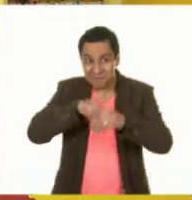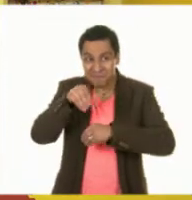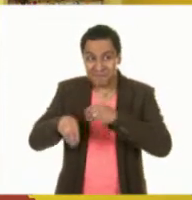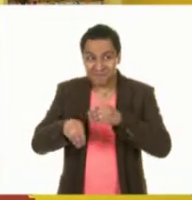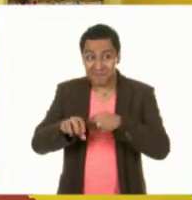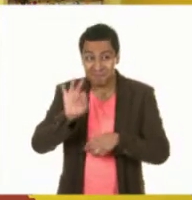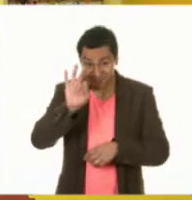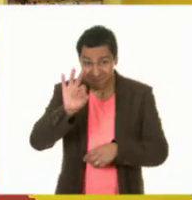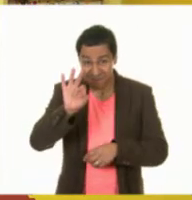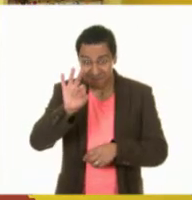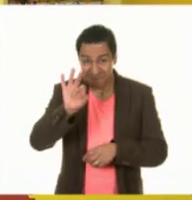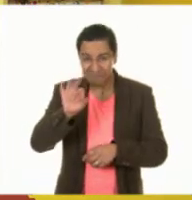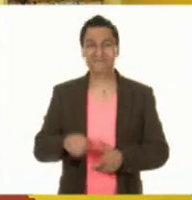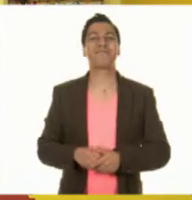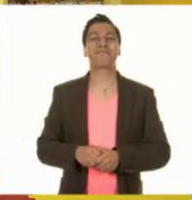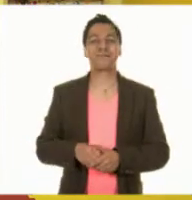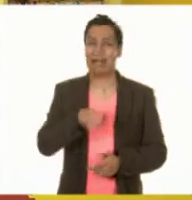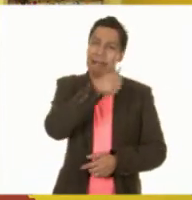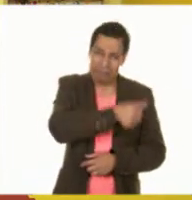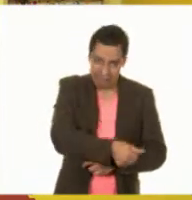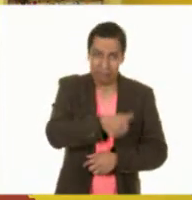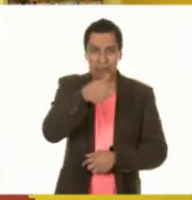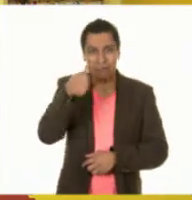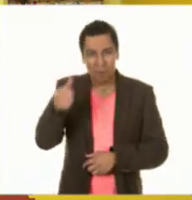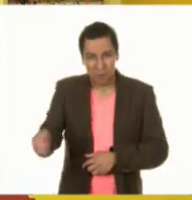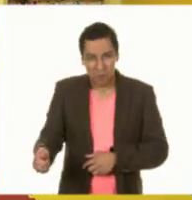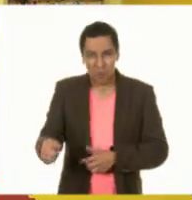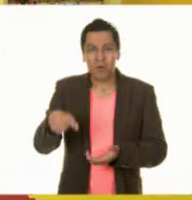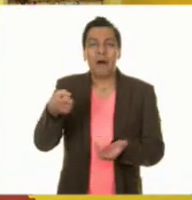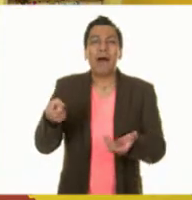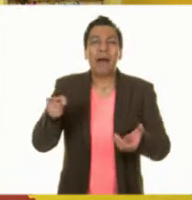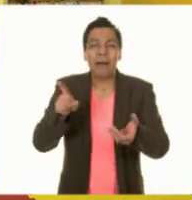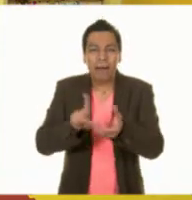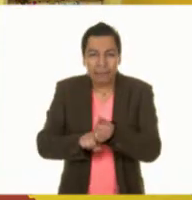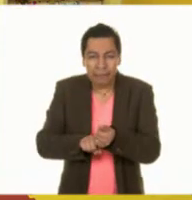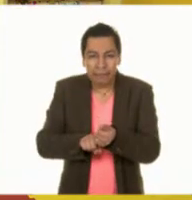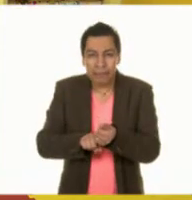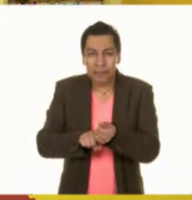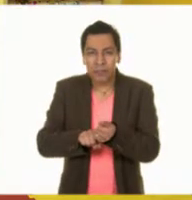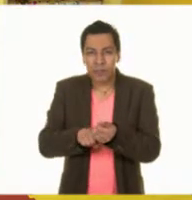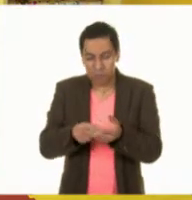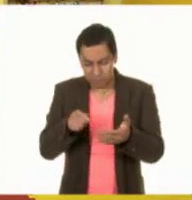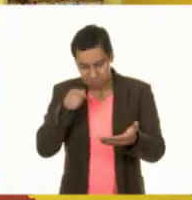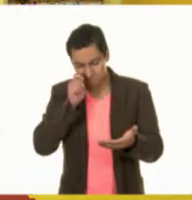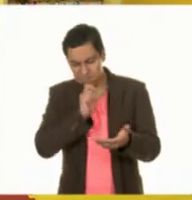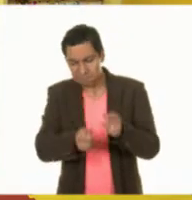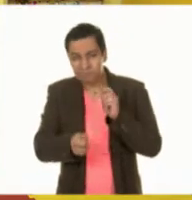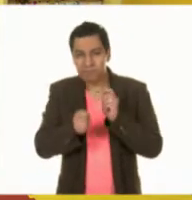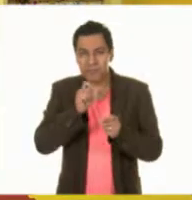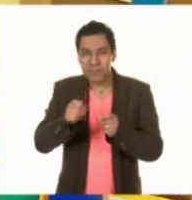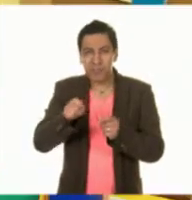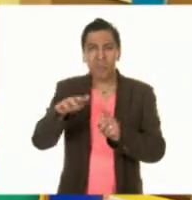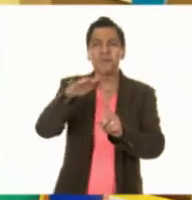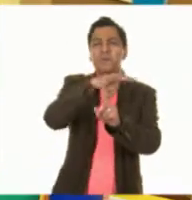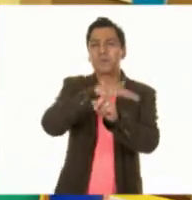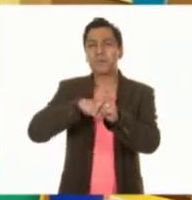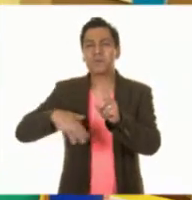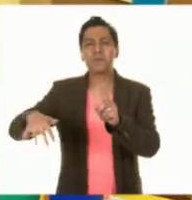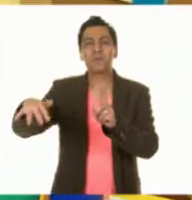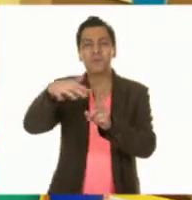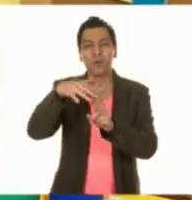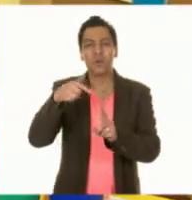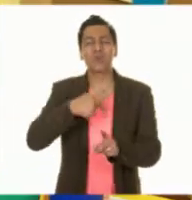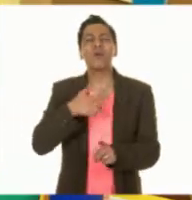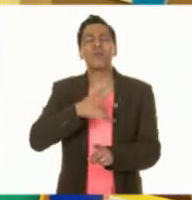¡Excelentes! Y cada una tiene plasmada una parte que muestra nuestra percepción del mundo. Y lo